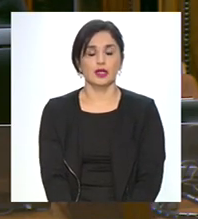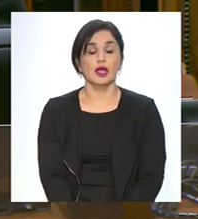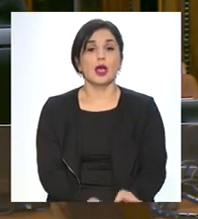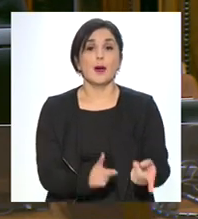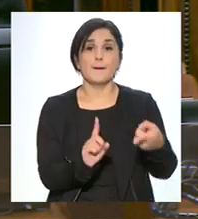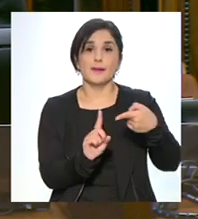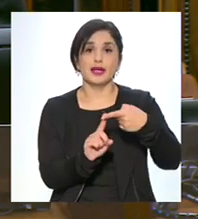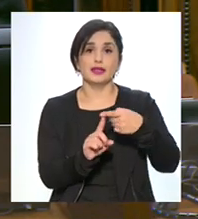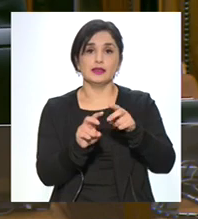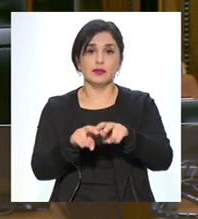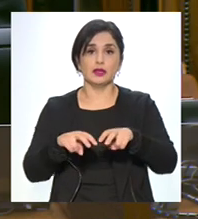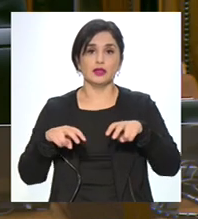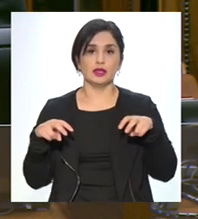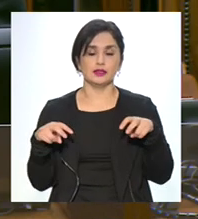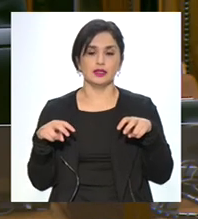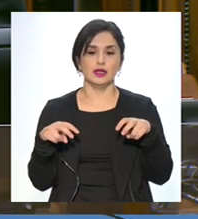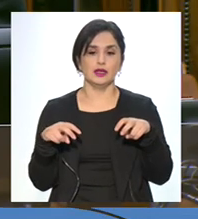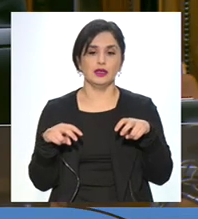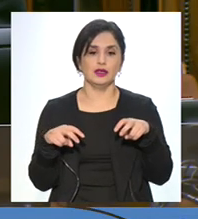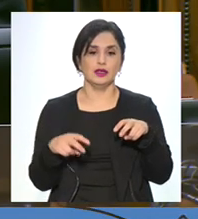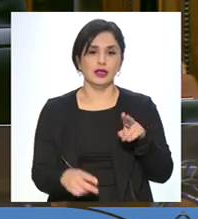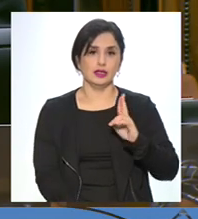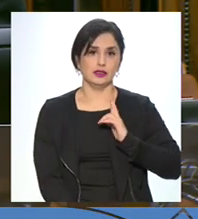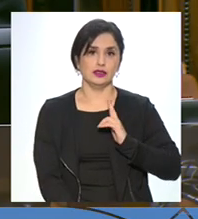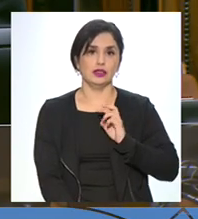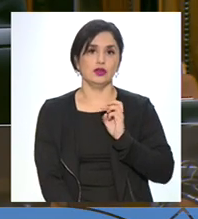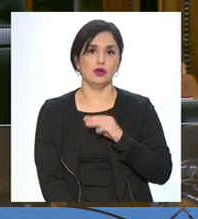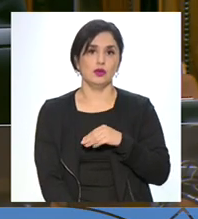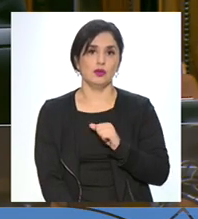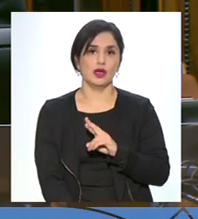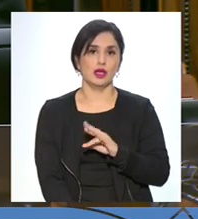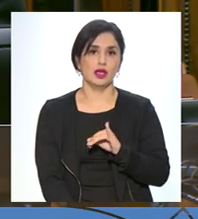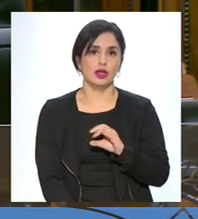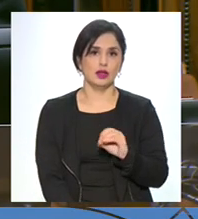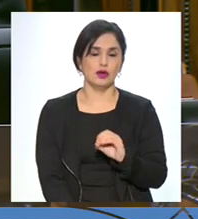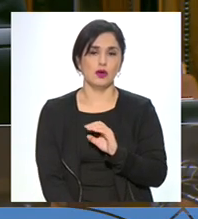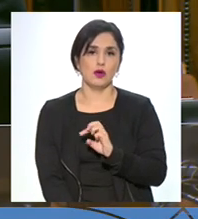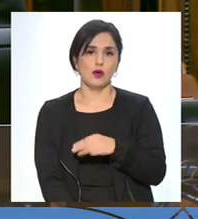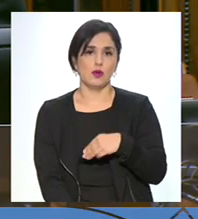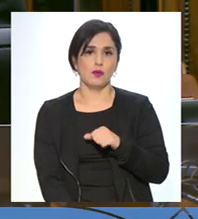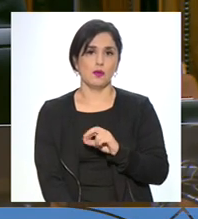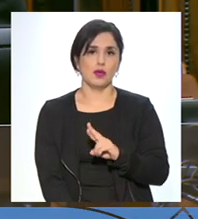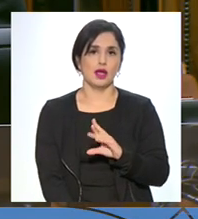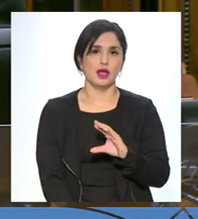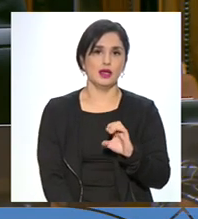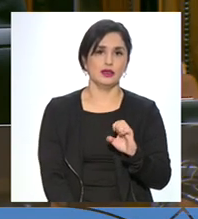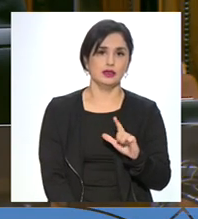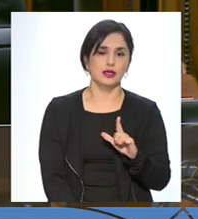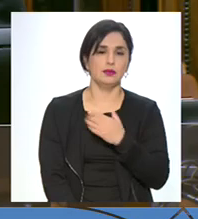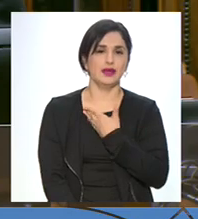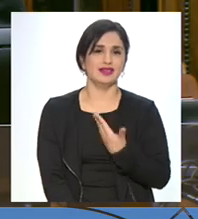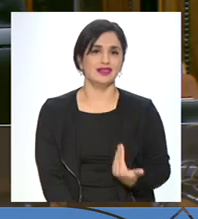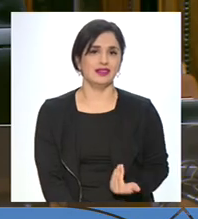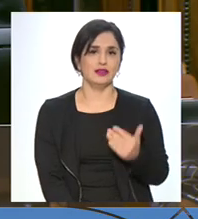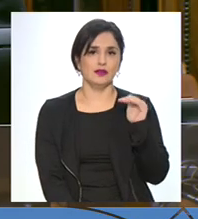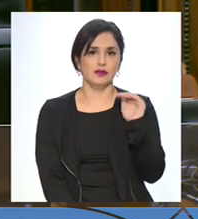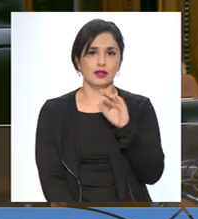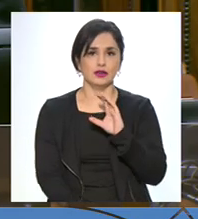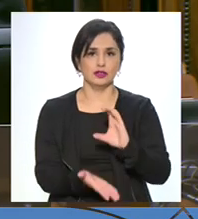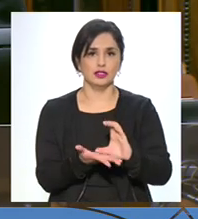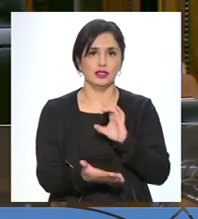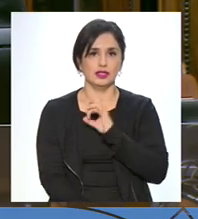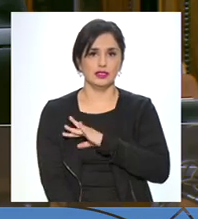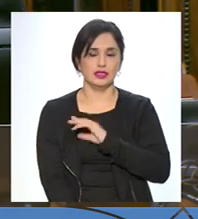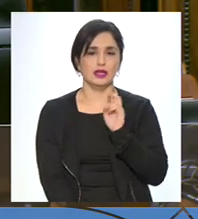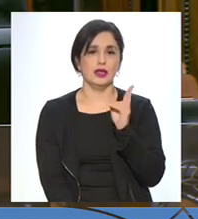presentes en la sala el señor Mario Marcel, presidente del Banco Central de Chile, el señor Joaquín Vial, vicepresidente